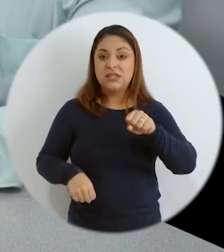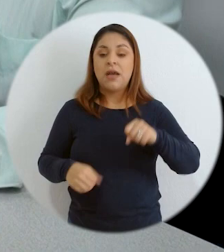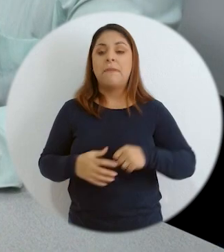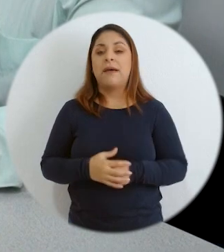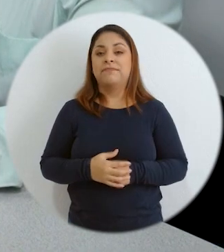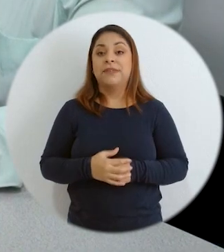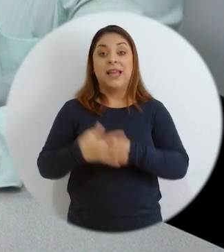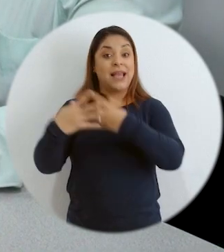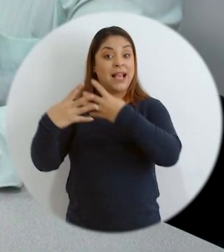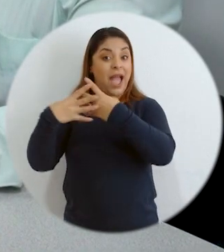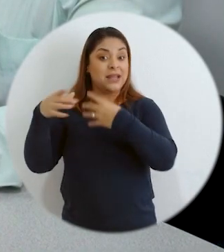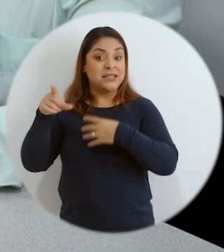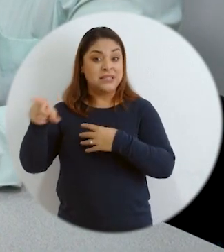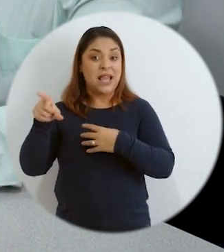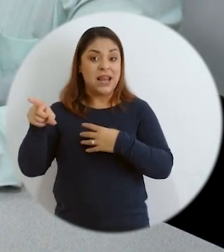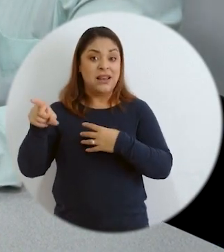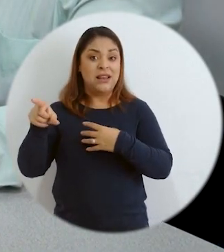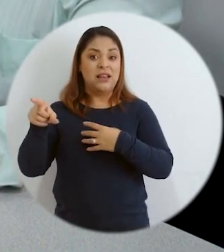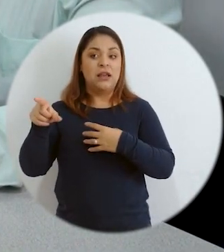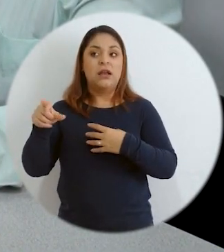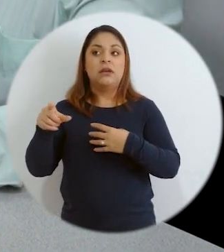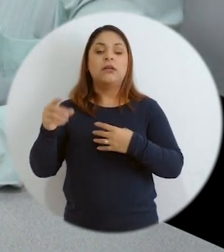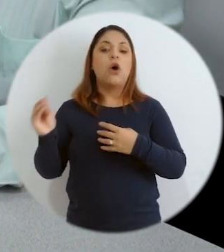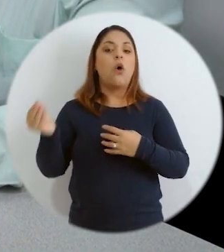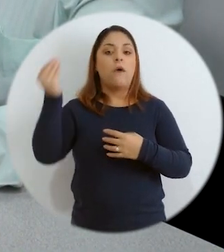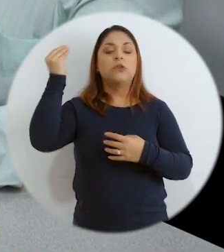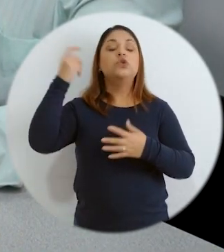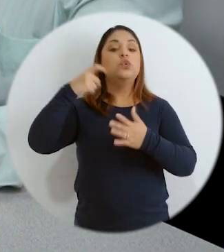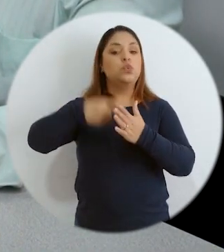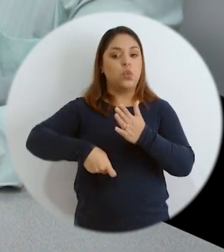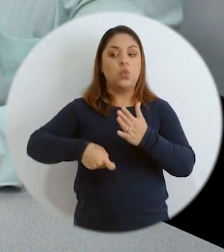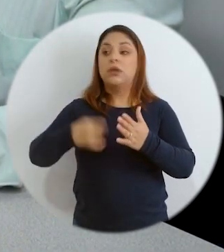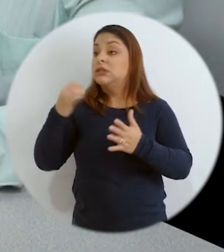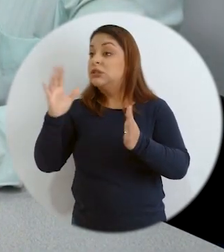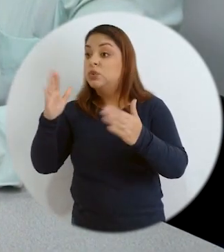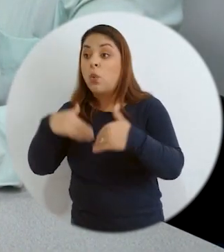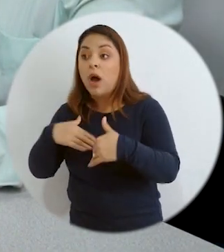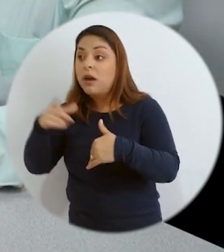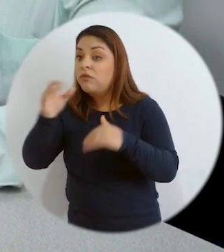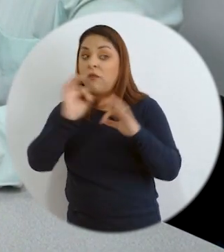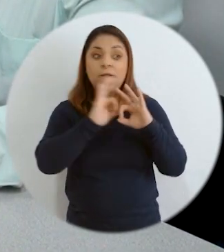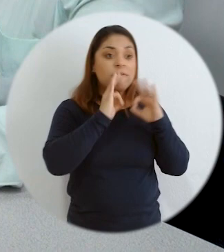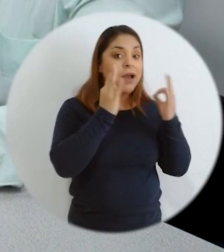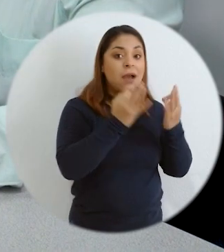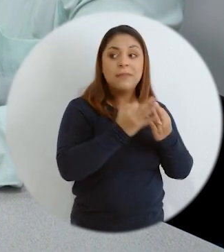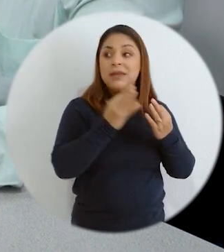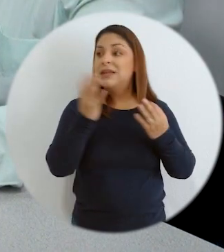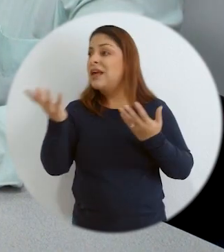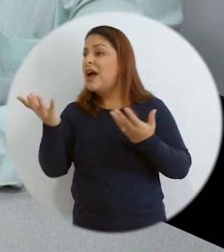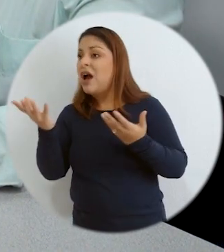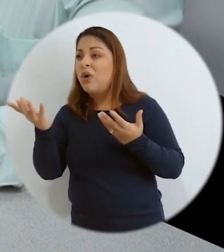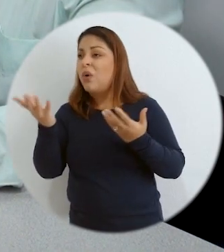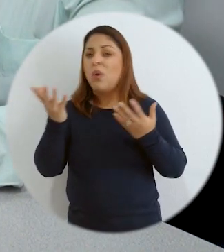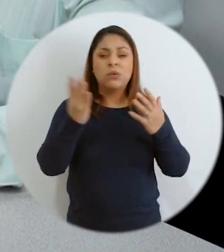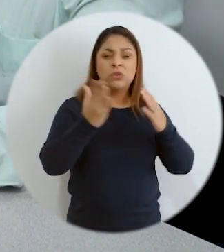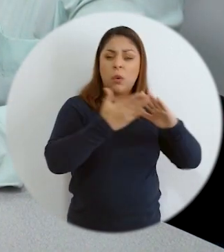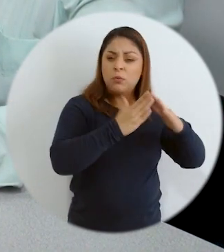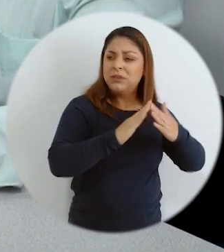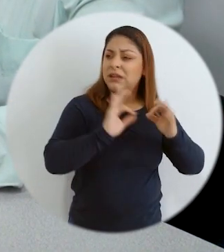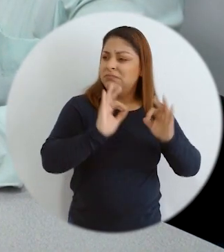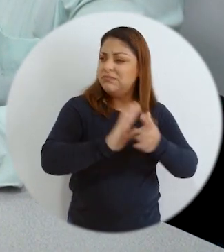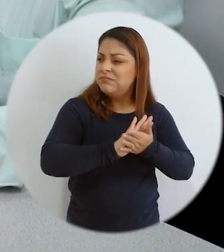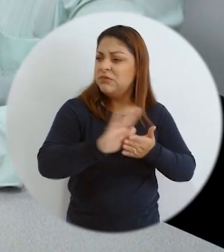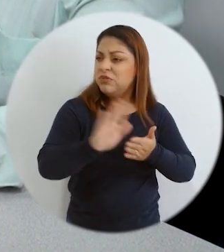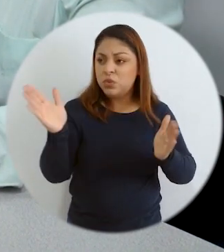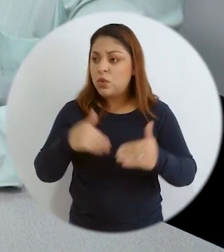de carcelización de jóvenes es mucho más severo con quienes tienen menos vínculos sociales, porque como tienen menos posibilidades de ser contenidos en su familia y en su